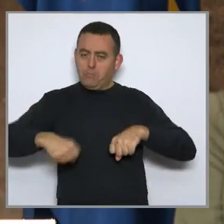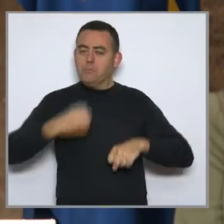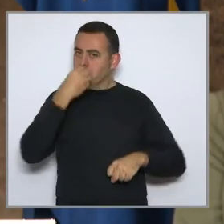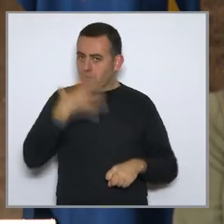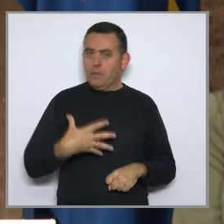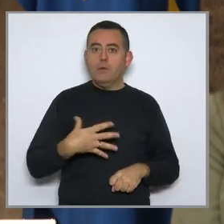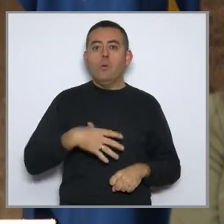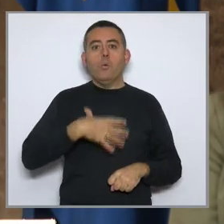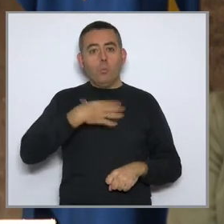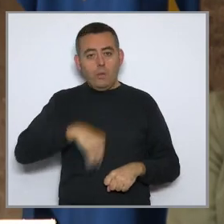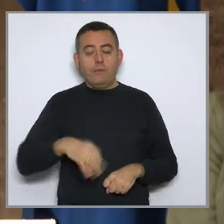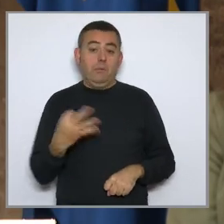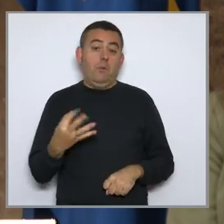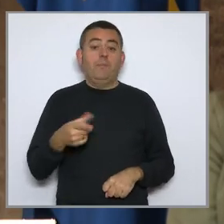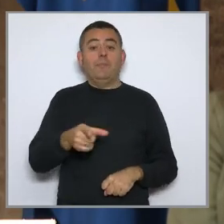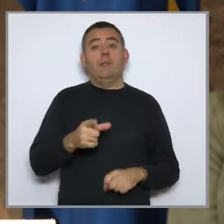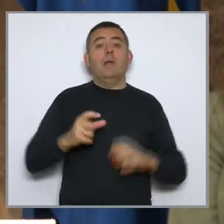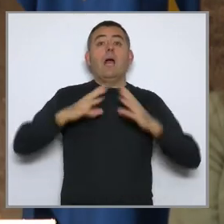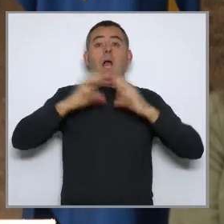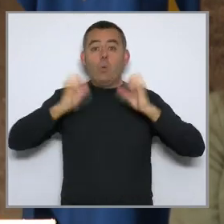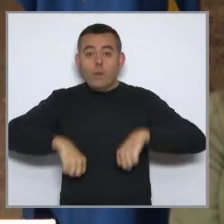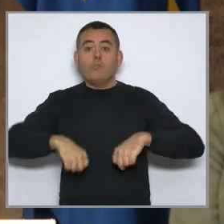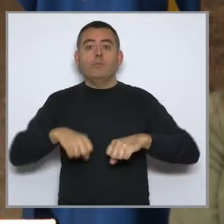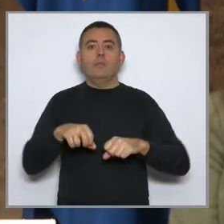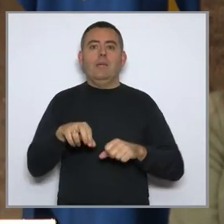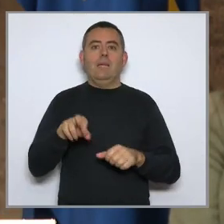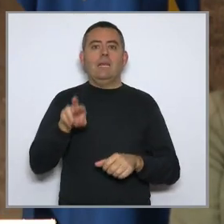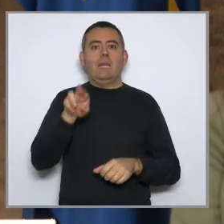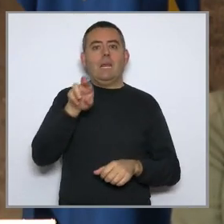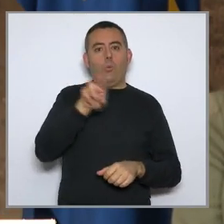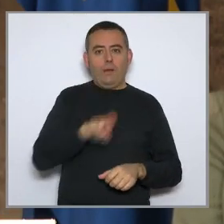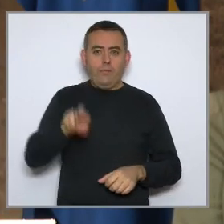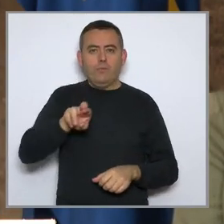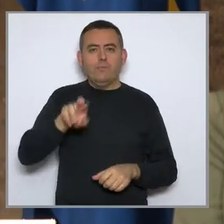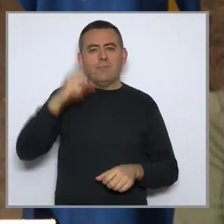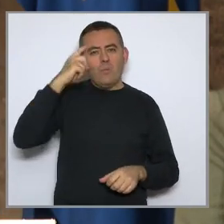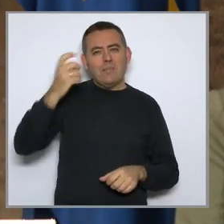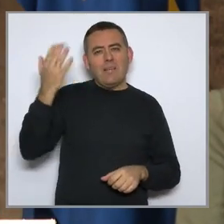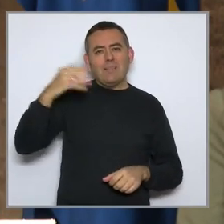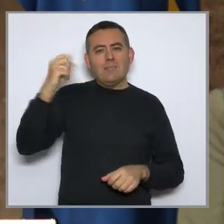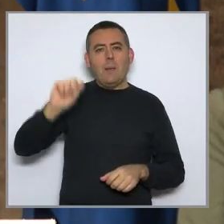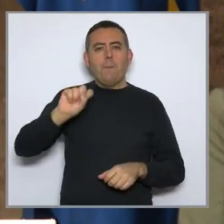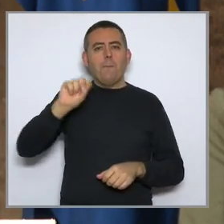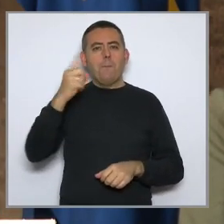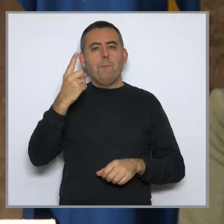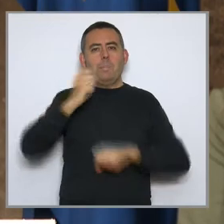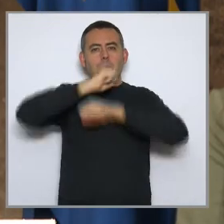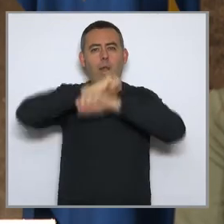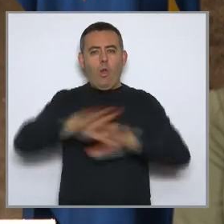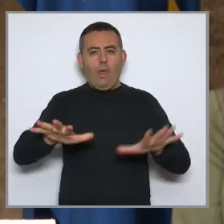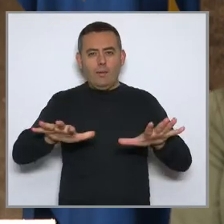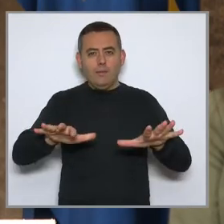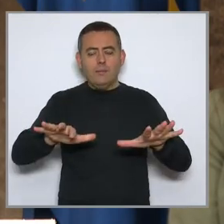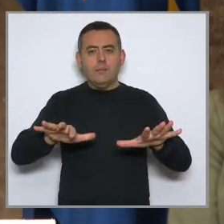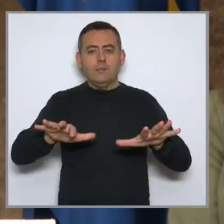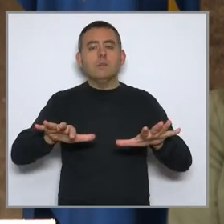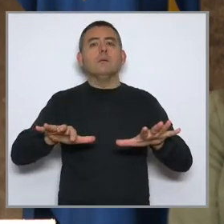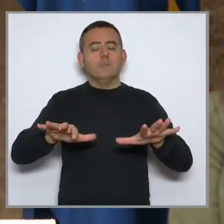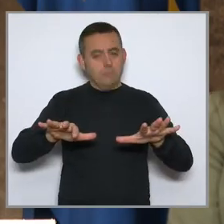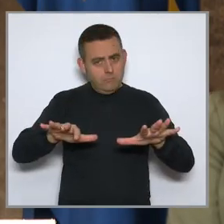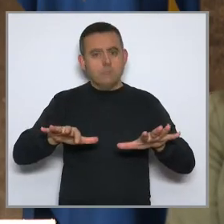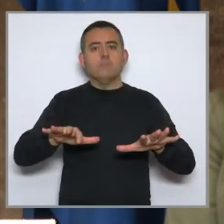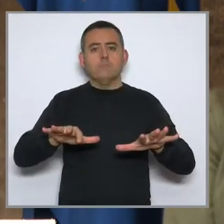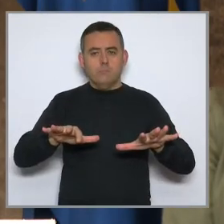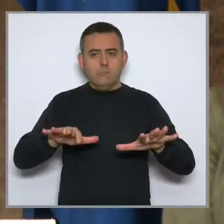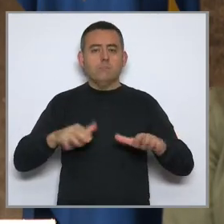proliferación de acuerdos de recuperación, recordarán todos ustedes, que se produjeron en la primera ola y que yo creo que producían descoordinación y, desde luego, a